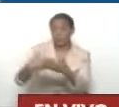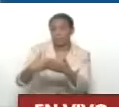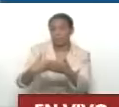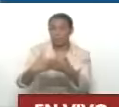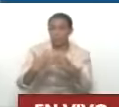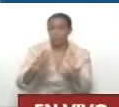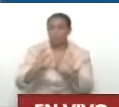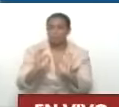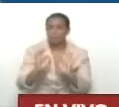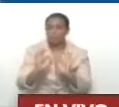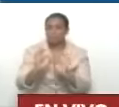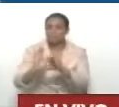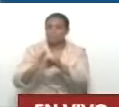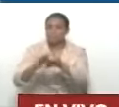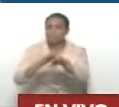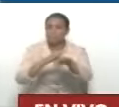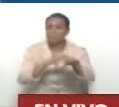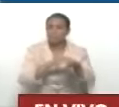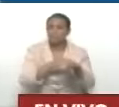disparamos